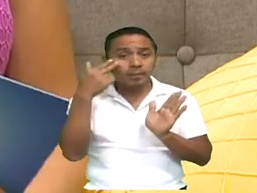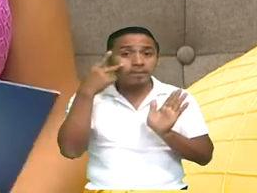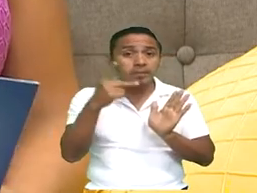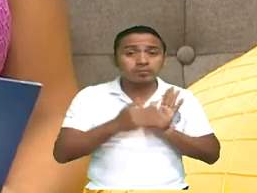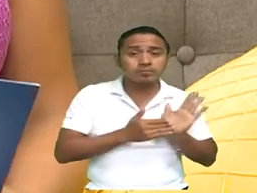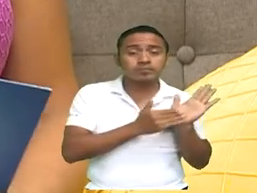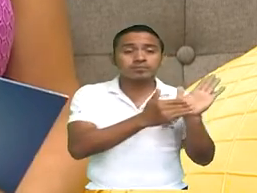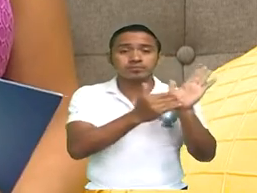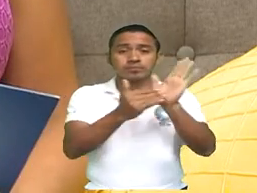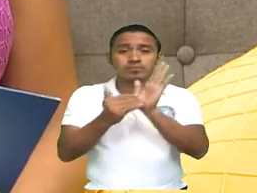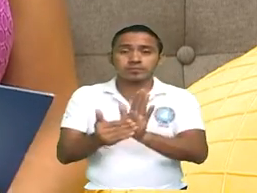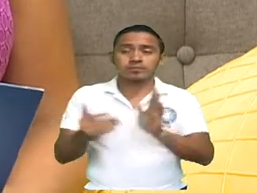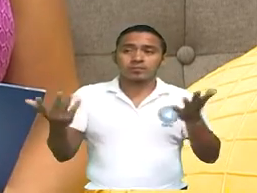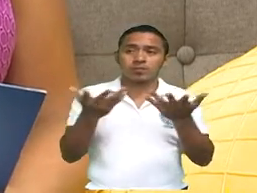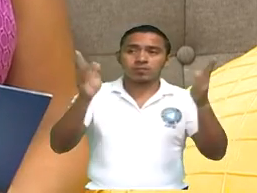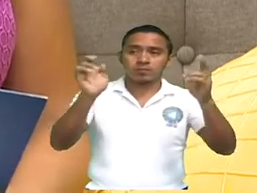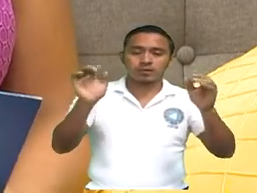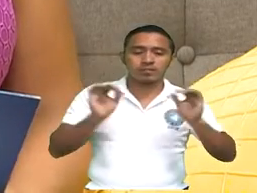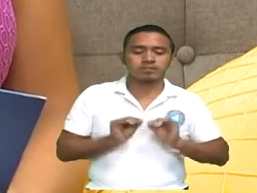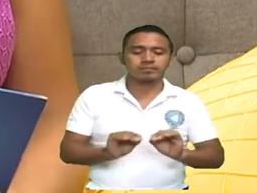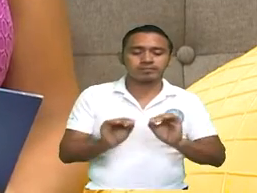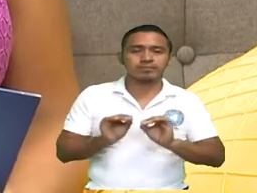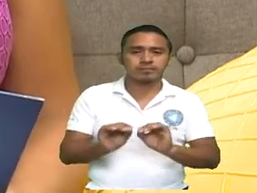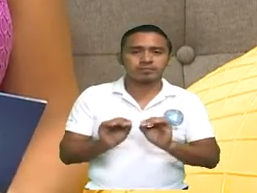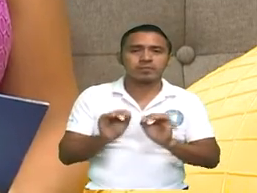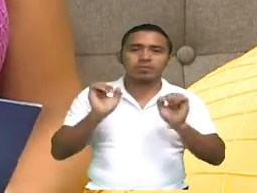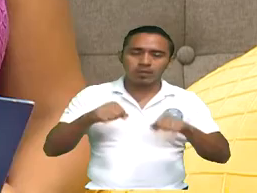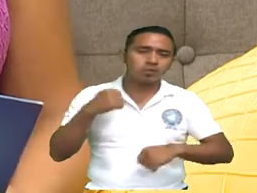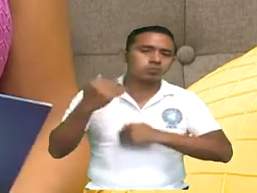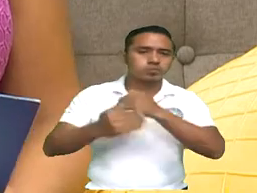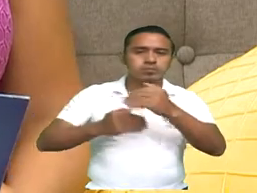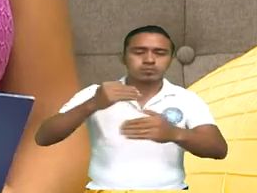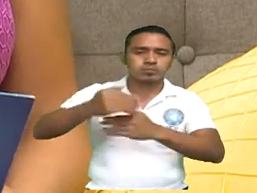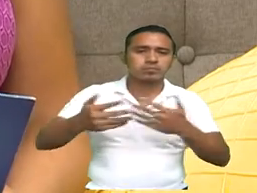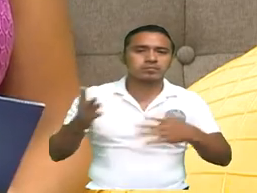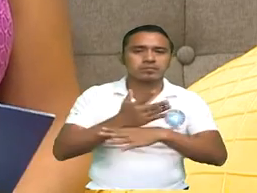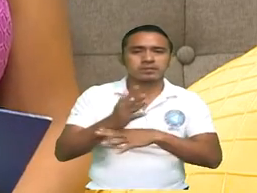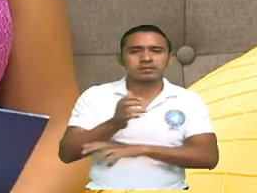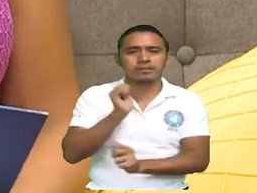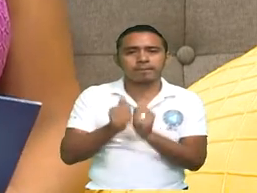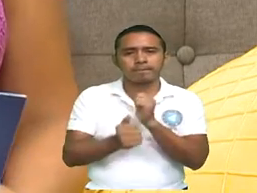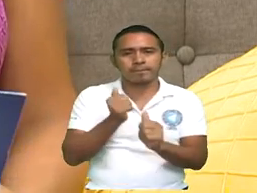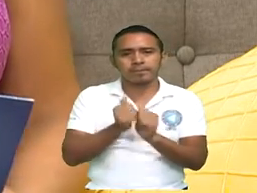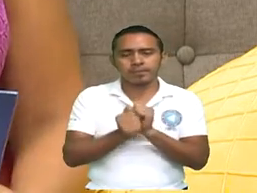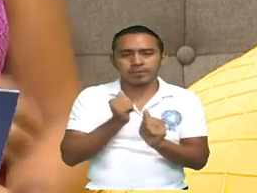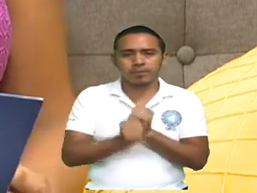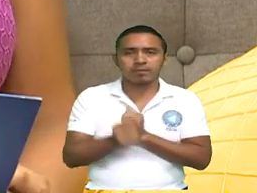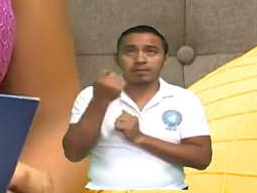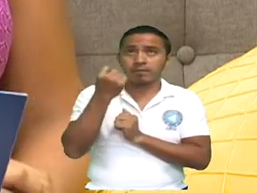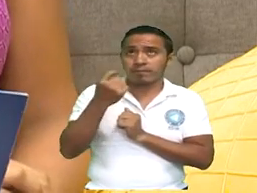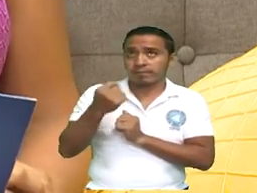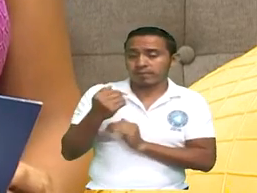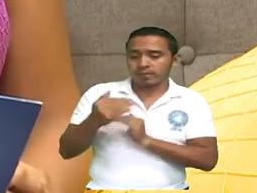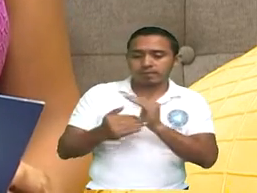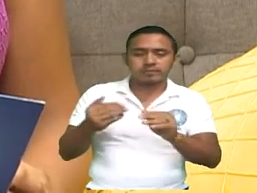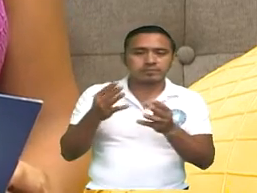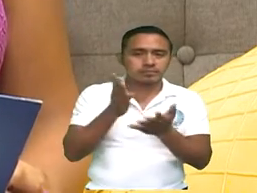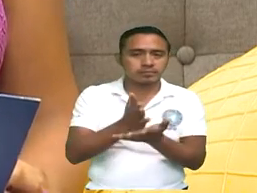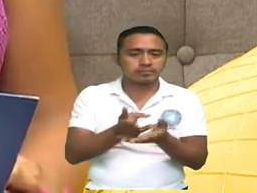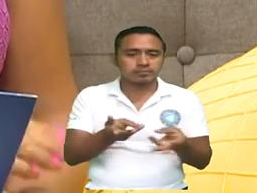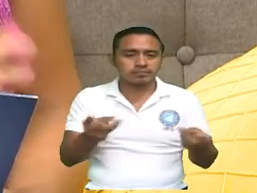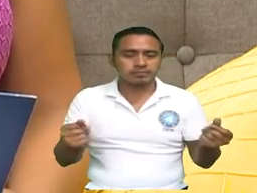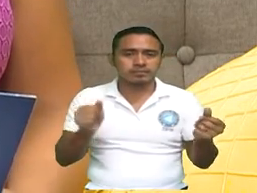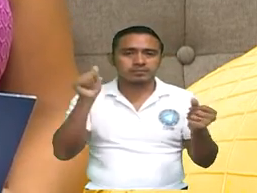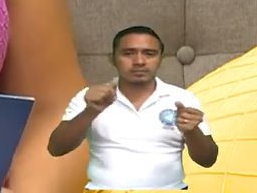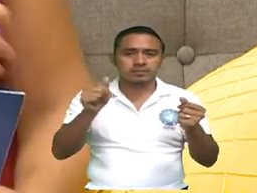avances en materia de alfabetización y además reflexionar sobre los problemas que todavía están pendientes de resolver en este